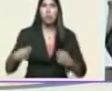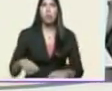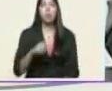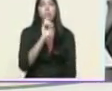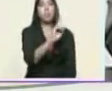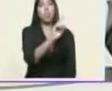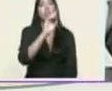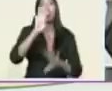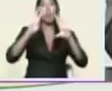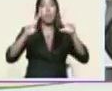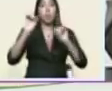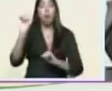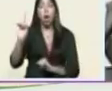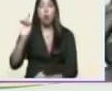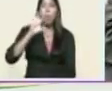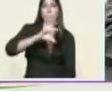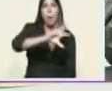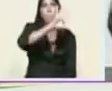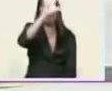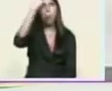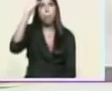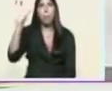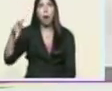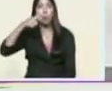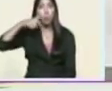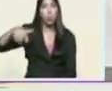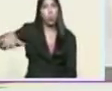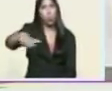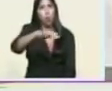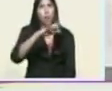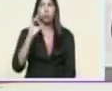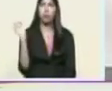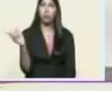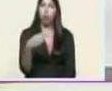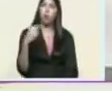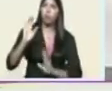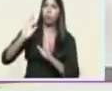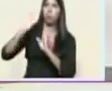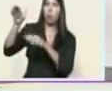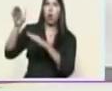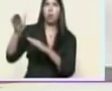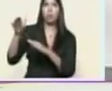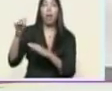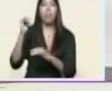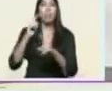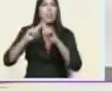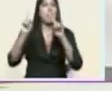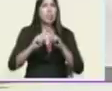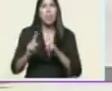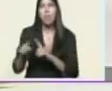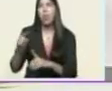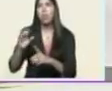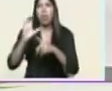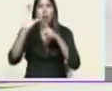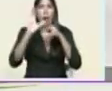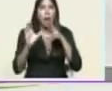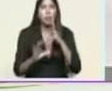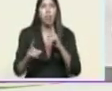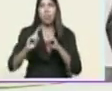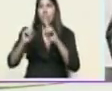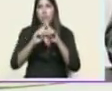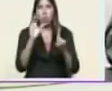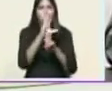191 gobiernos y pueblos del mundo, de todas las ideologías, de todas las